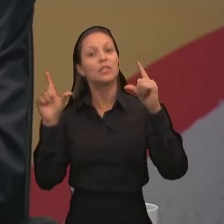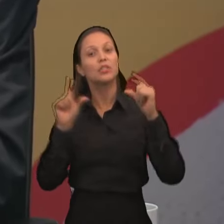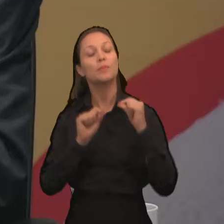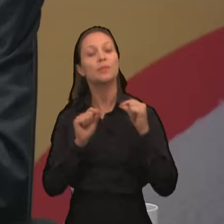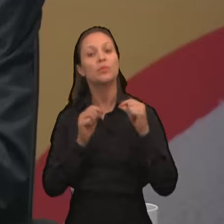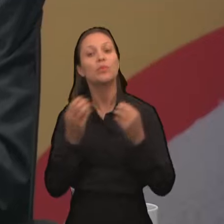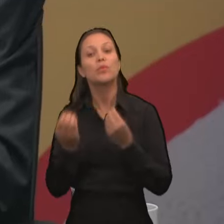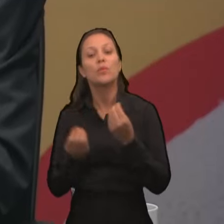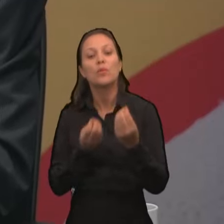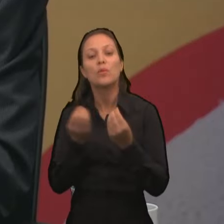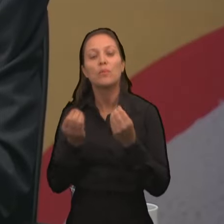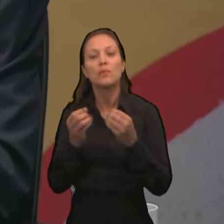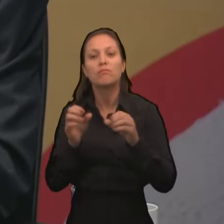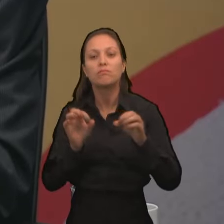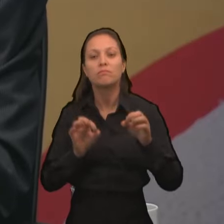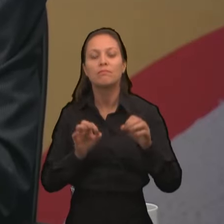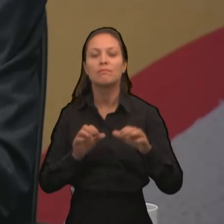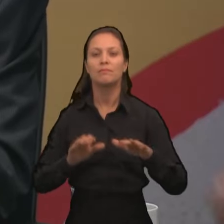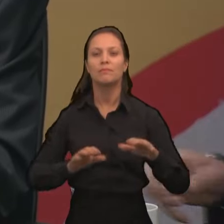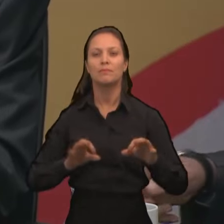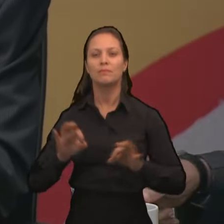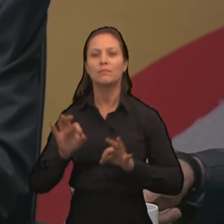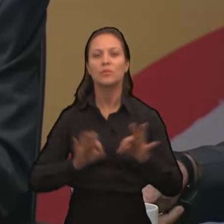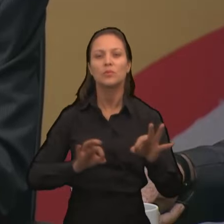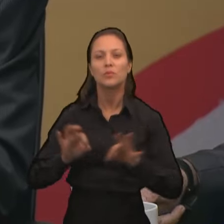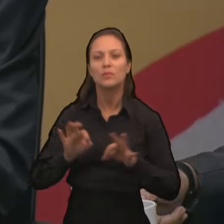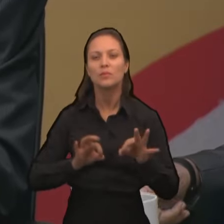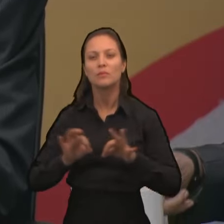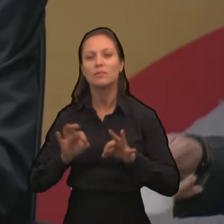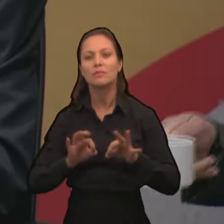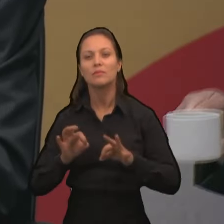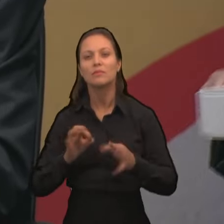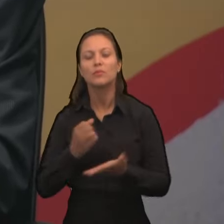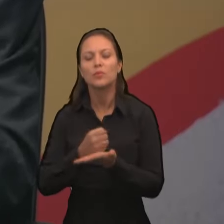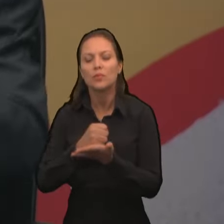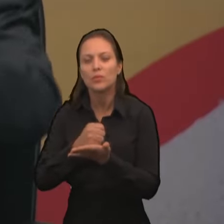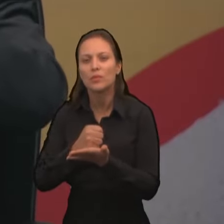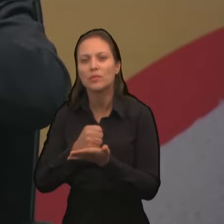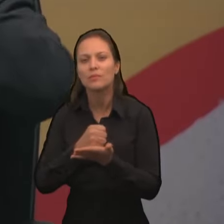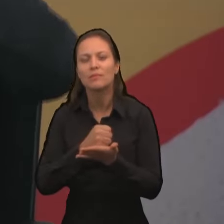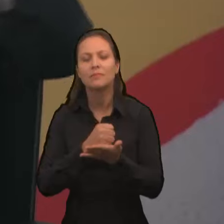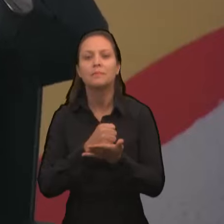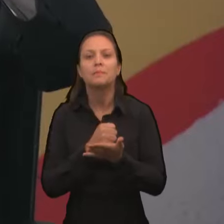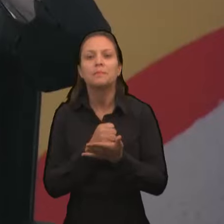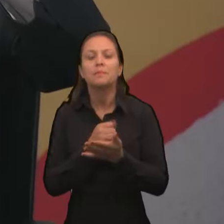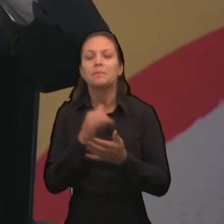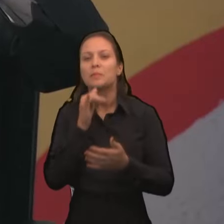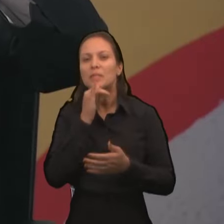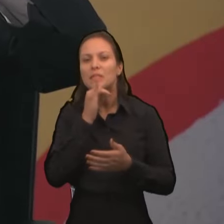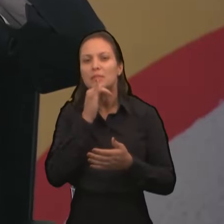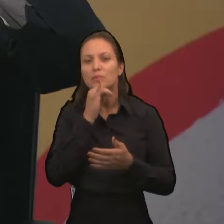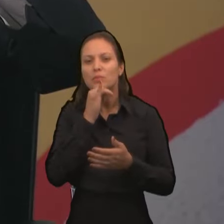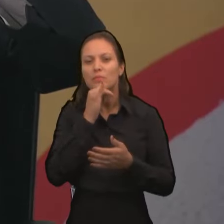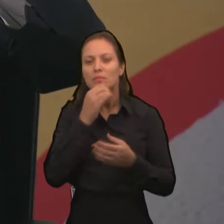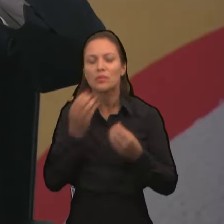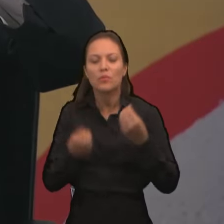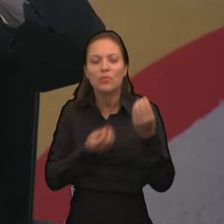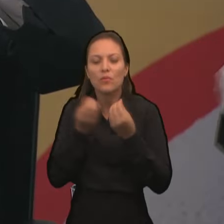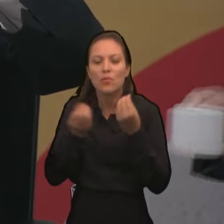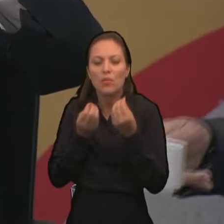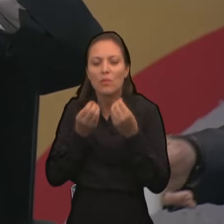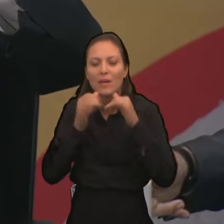disminuyó mucho el control editorial mínimo que las empresas de comunicación hacían sobre lo que